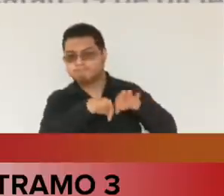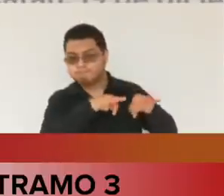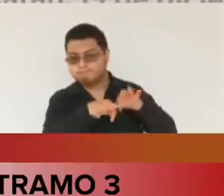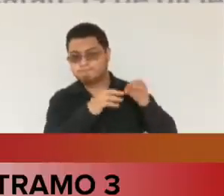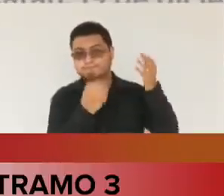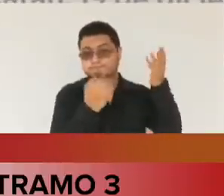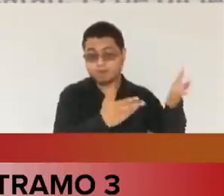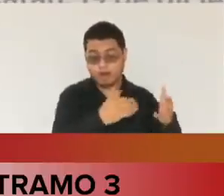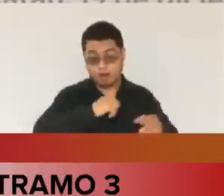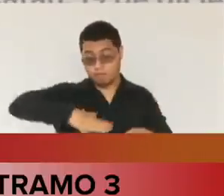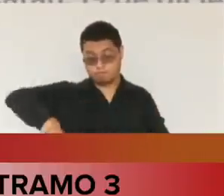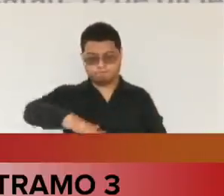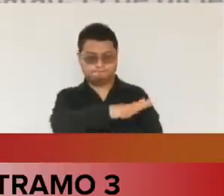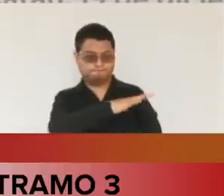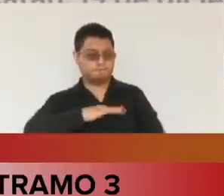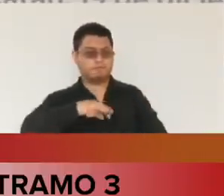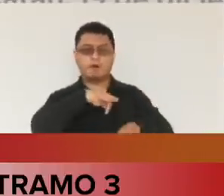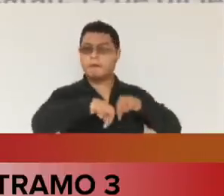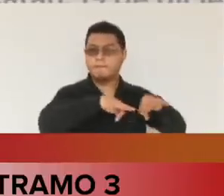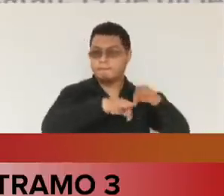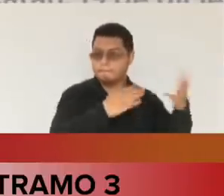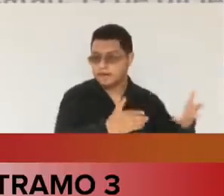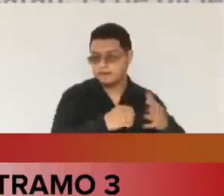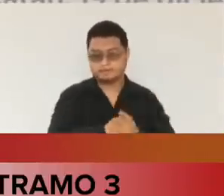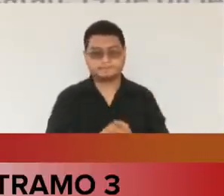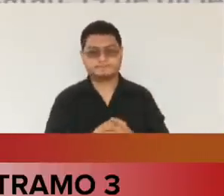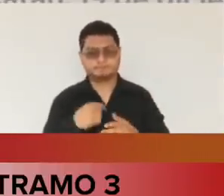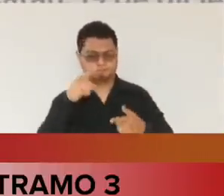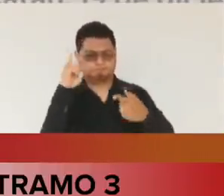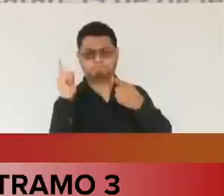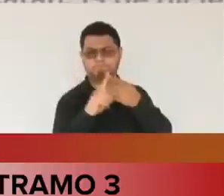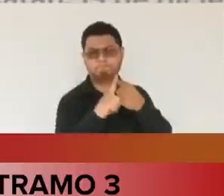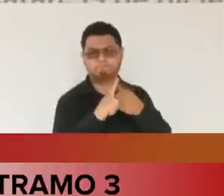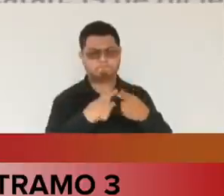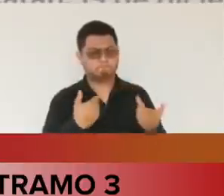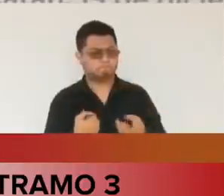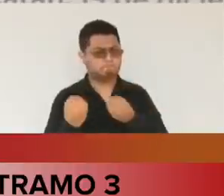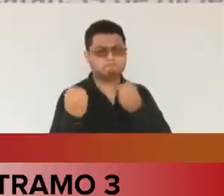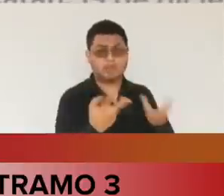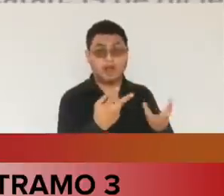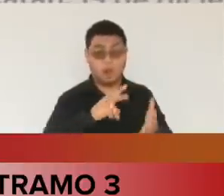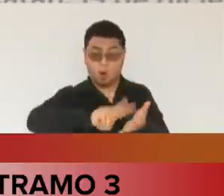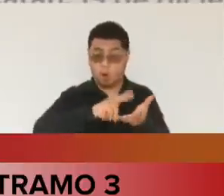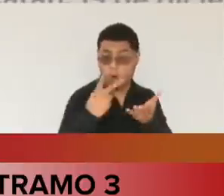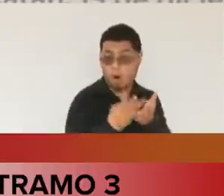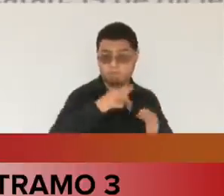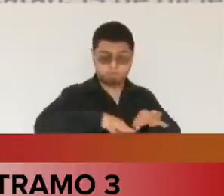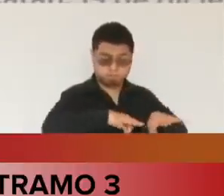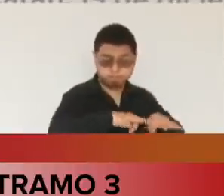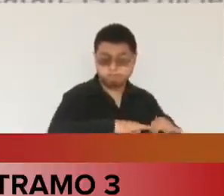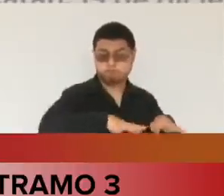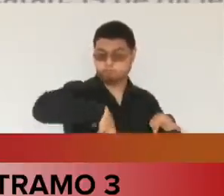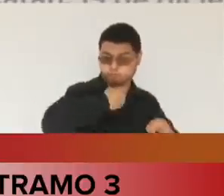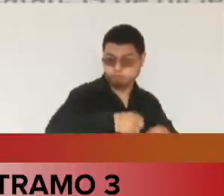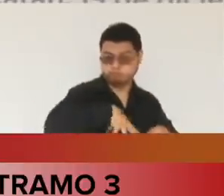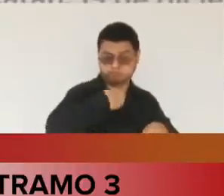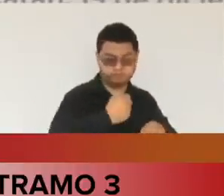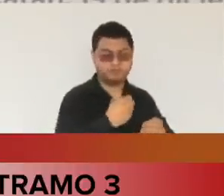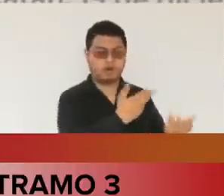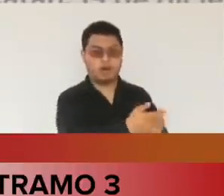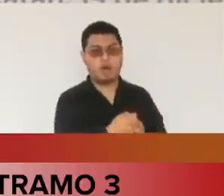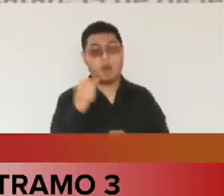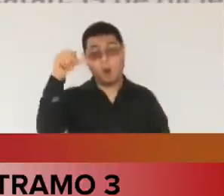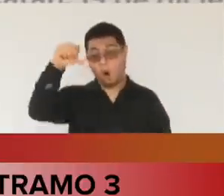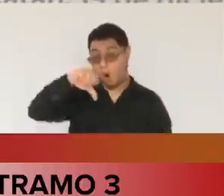los trabajos. Los objetivos que tenemos marcados son, en primer lugar, implementar doble turno en nuestros frentes de trabajo. A día de hoy estamos trabajando con